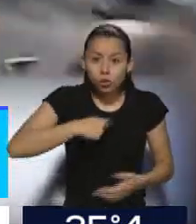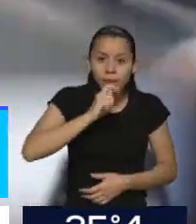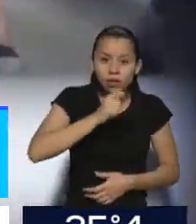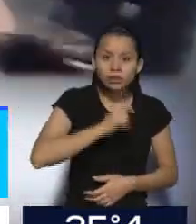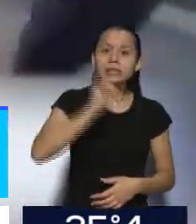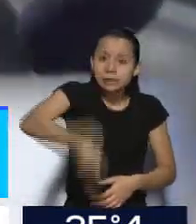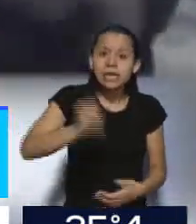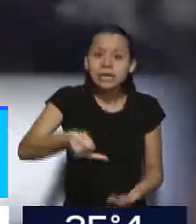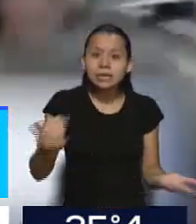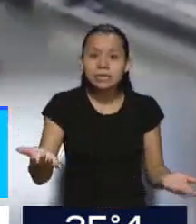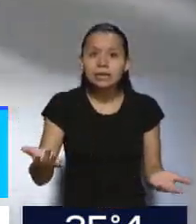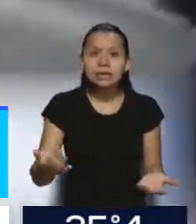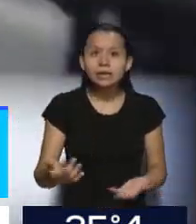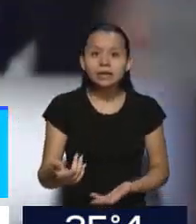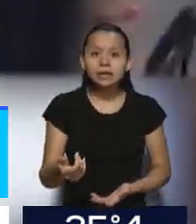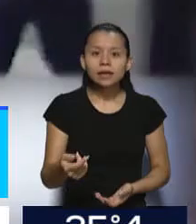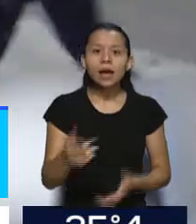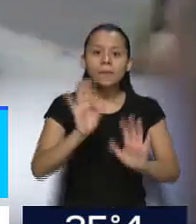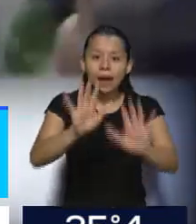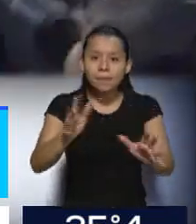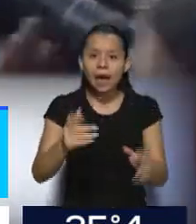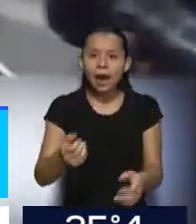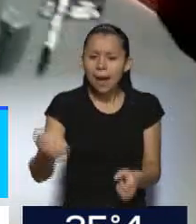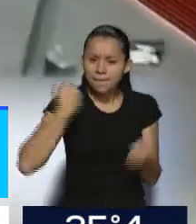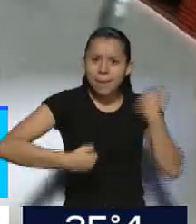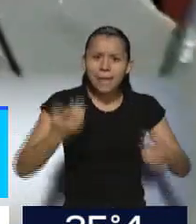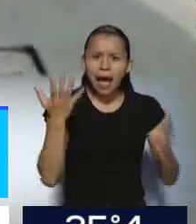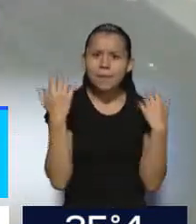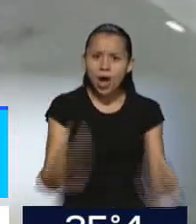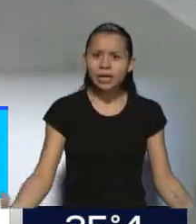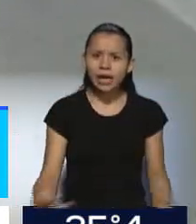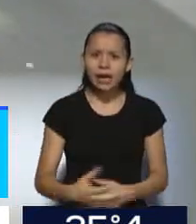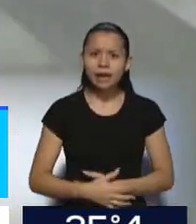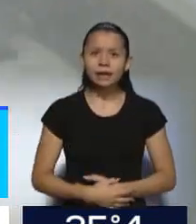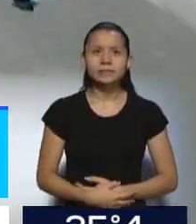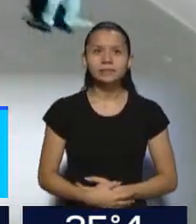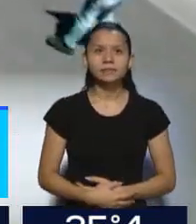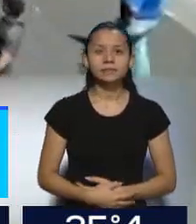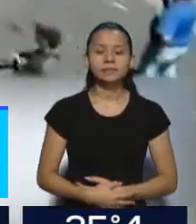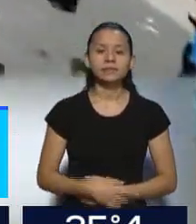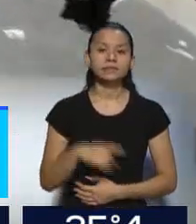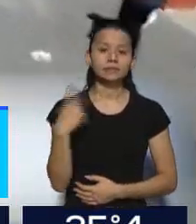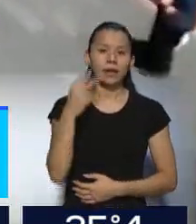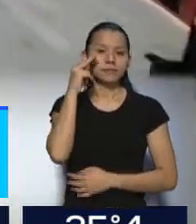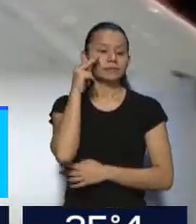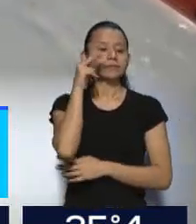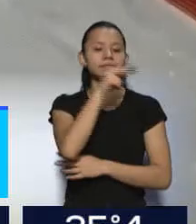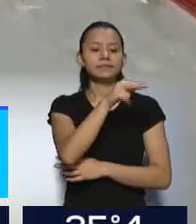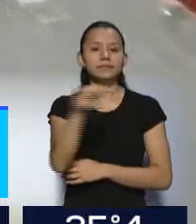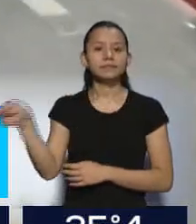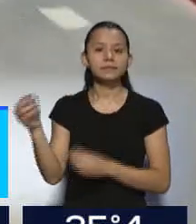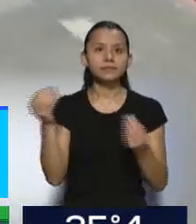no me haga así, loco. No me haga así, Me pegaron. Desde el aire se observa cómo se desplazaron para